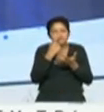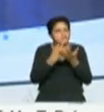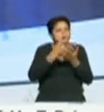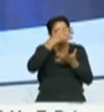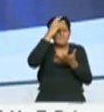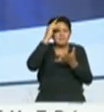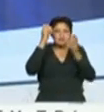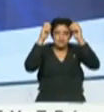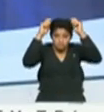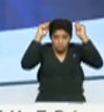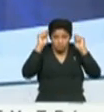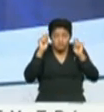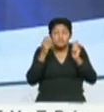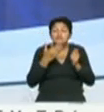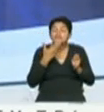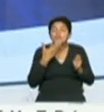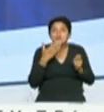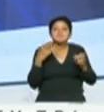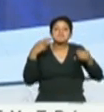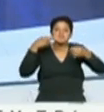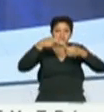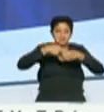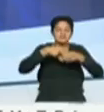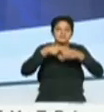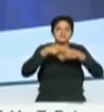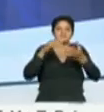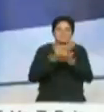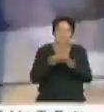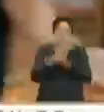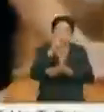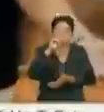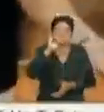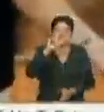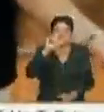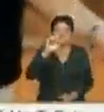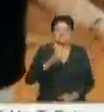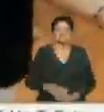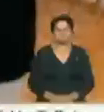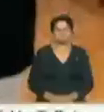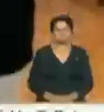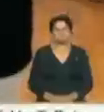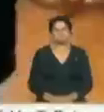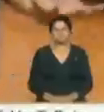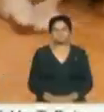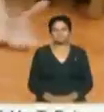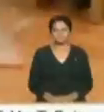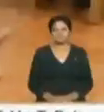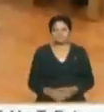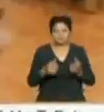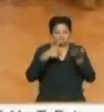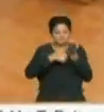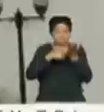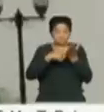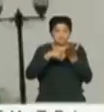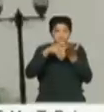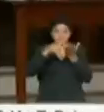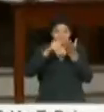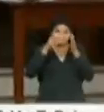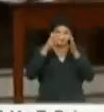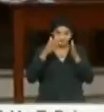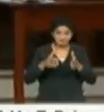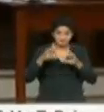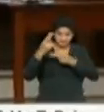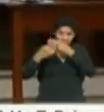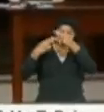del sombrero de paja toquilla asisten a la escuela Taller de Pile. El ministro de Comercio Exterior, Juan Carlos Casinelli, realizó